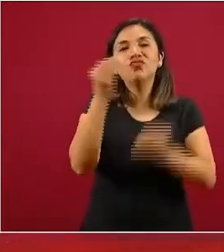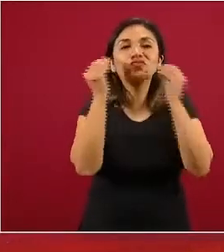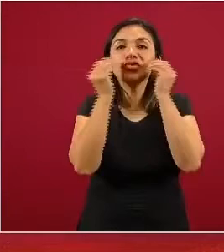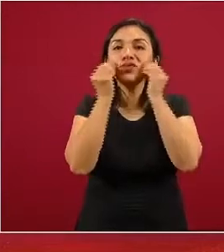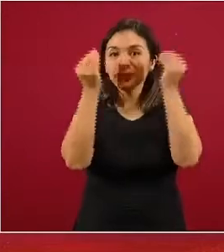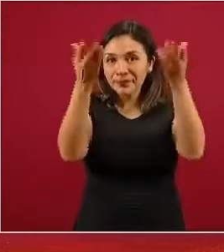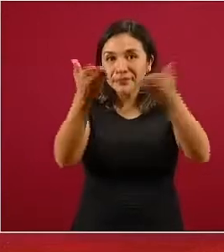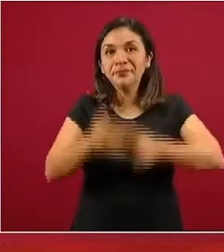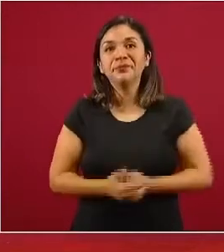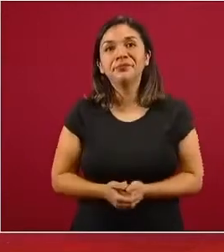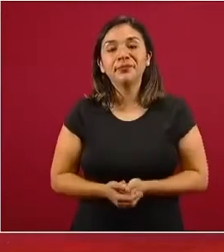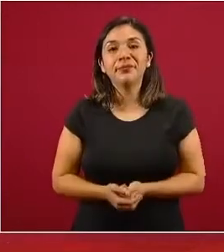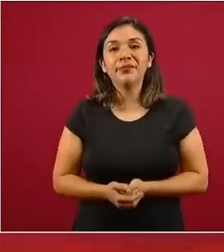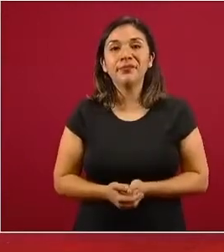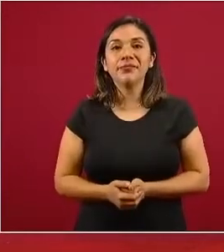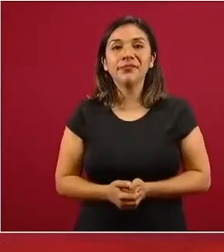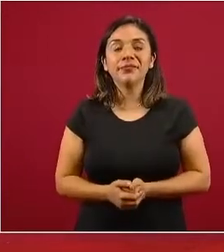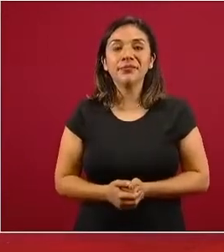besos.